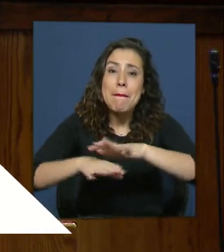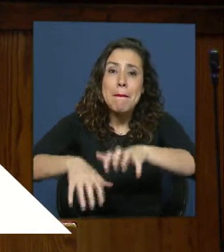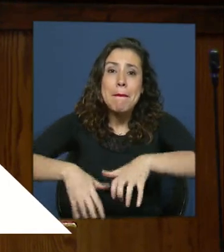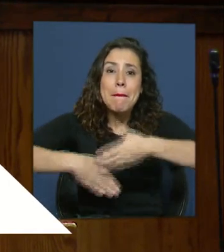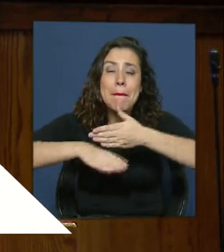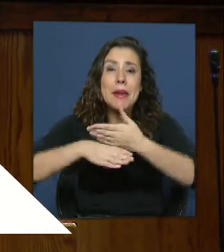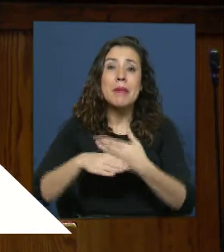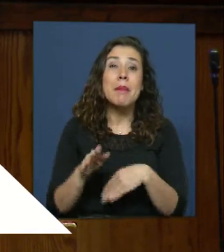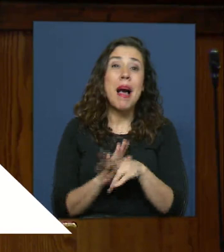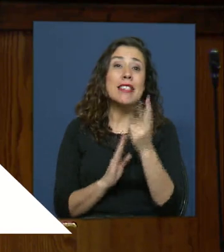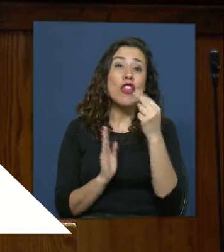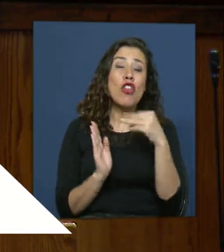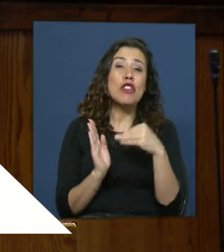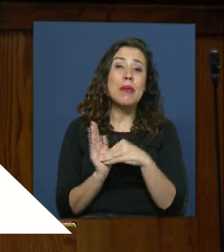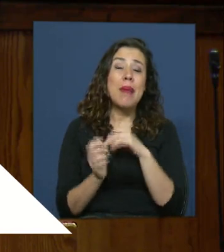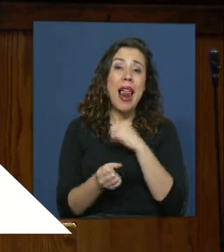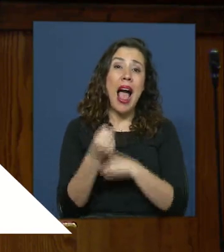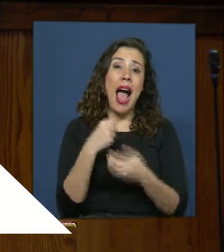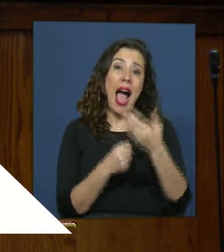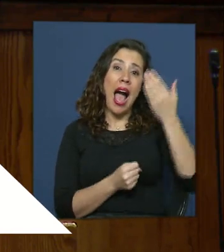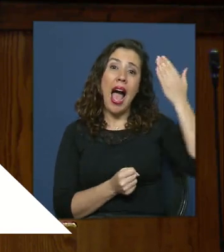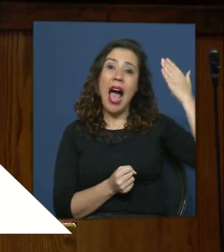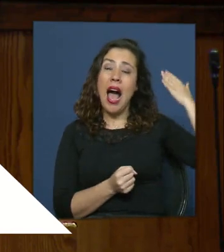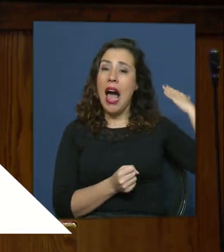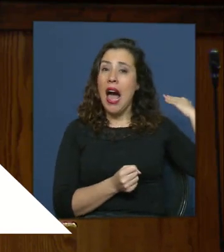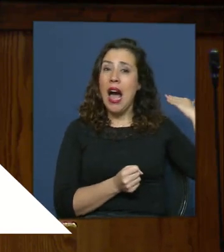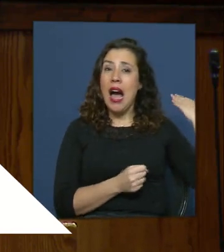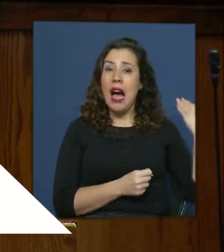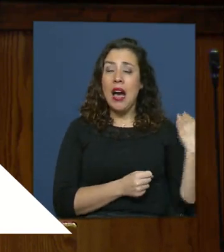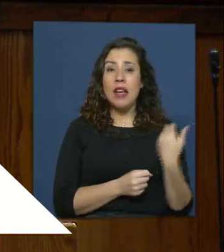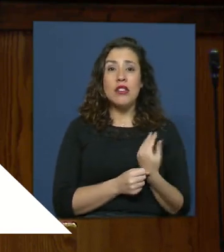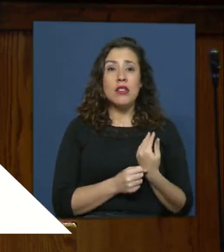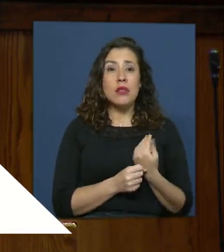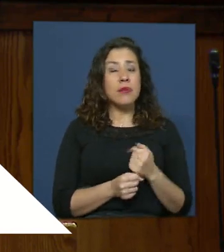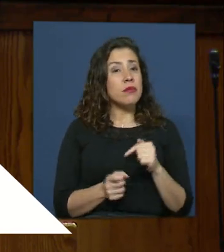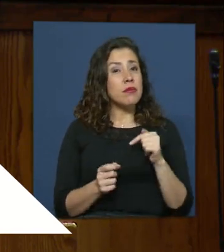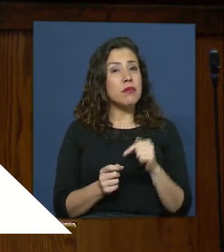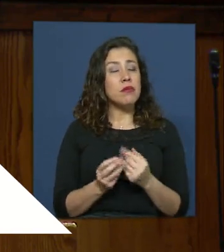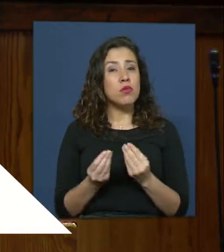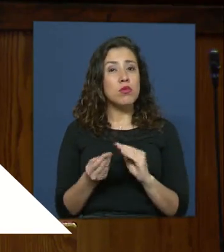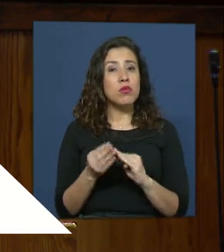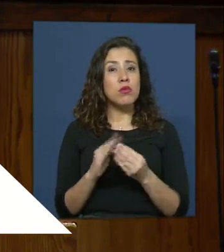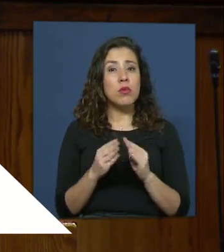por más de 12.000 años atrás. A lo largo de estos milenios, las